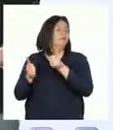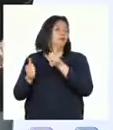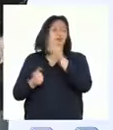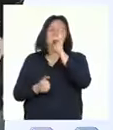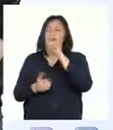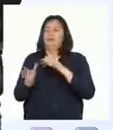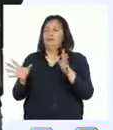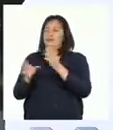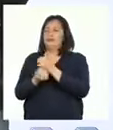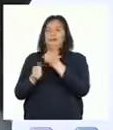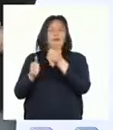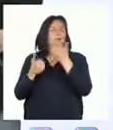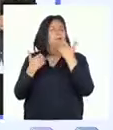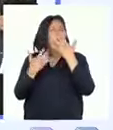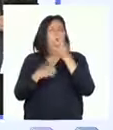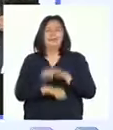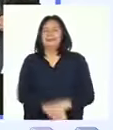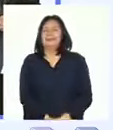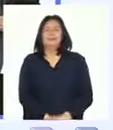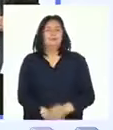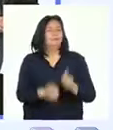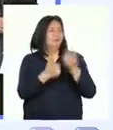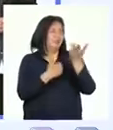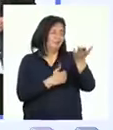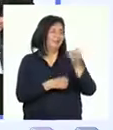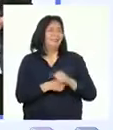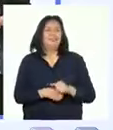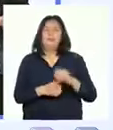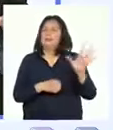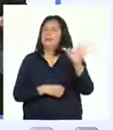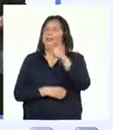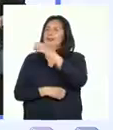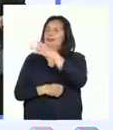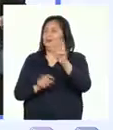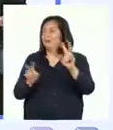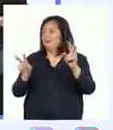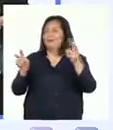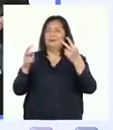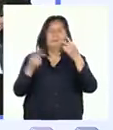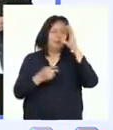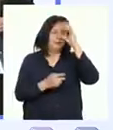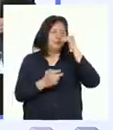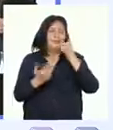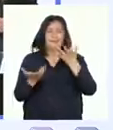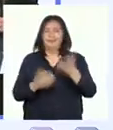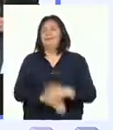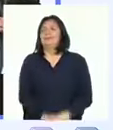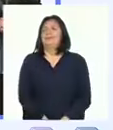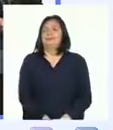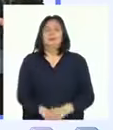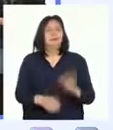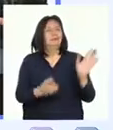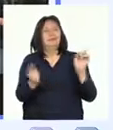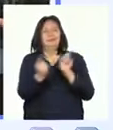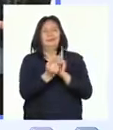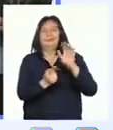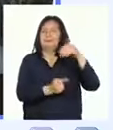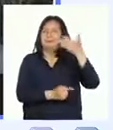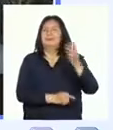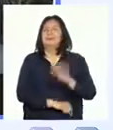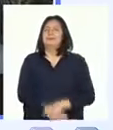un gran resumen. Muchísimas gracias. Gracias a ti y a todas y todos los chicos que nos ven. Hasta